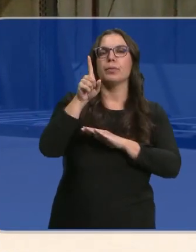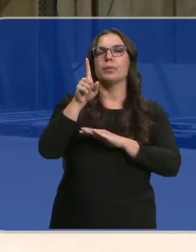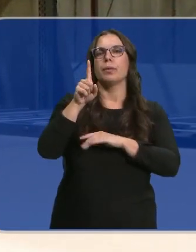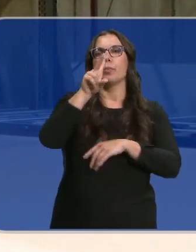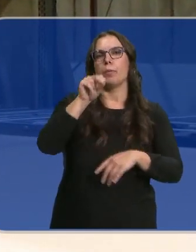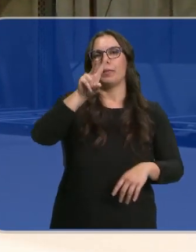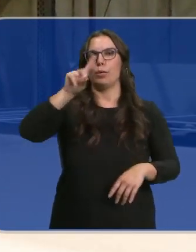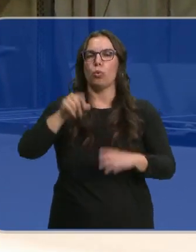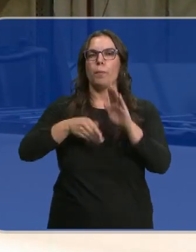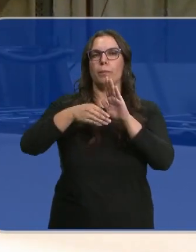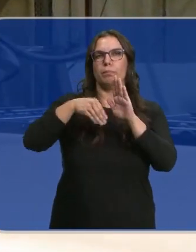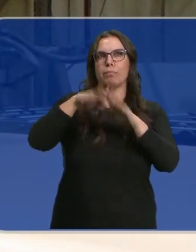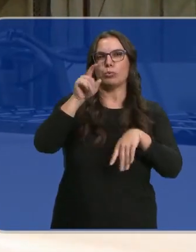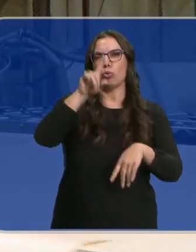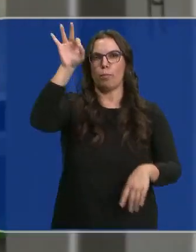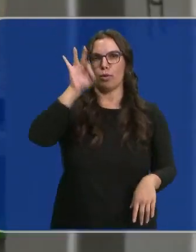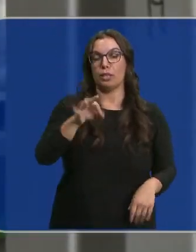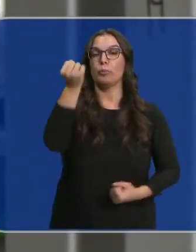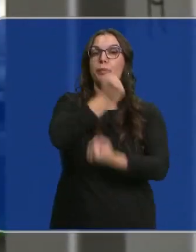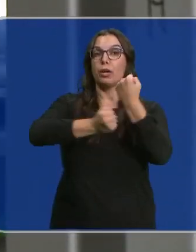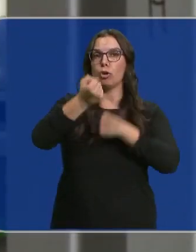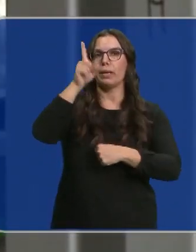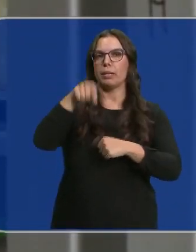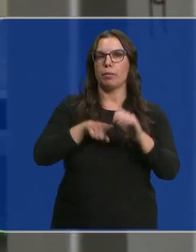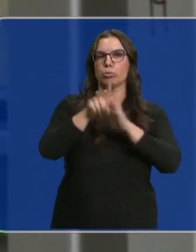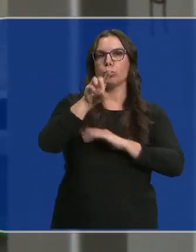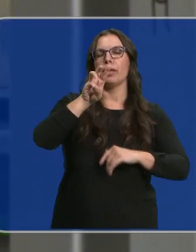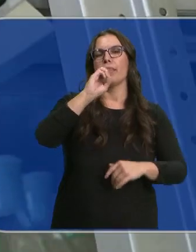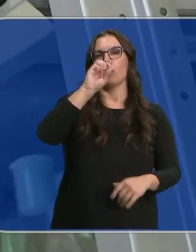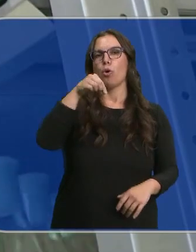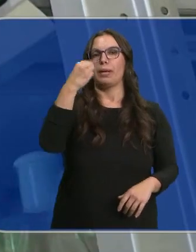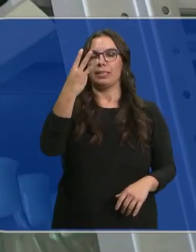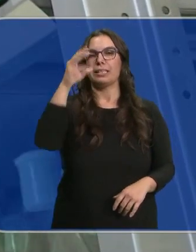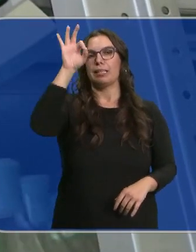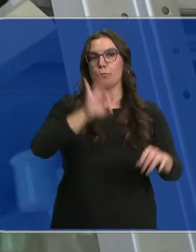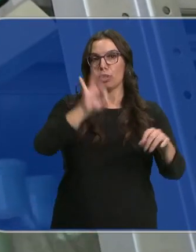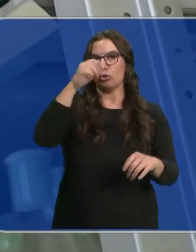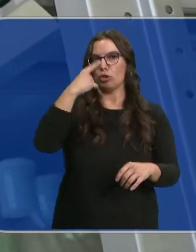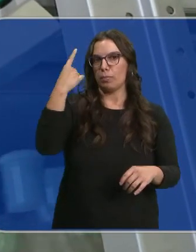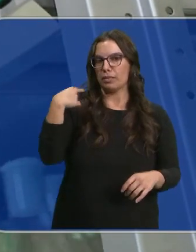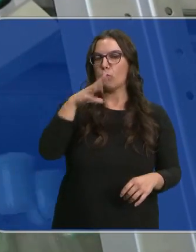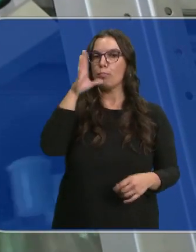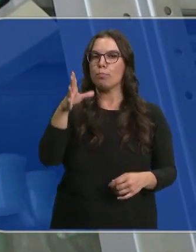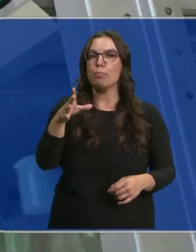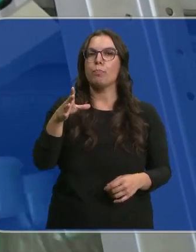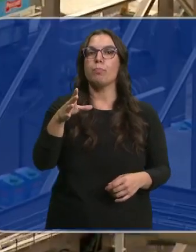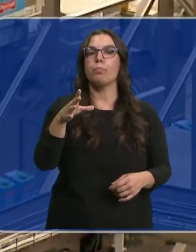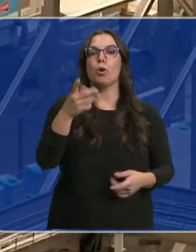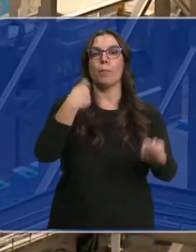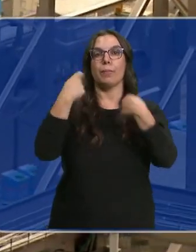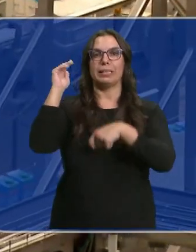durante 2021, casi un 1%. La economía también creció 0,3 más de lo estimado el año pasado, por el mejor desempeño de